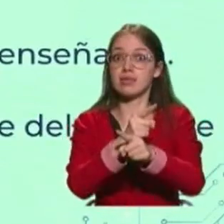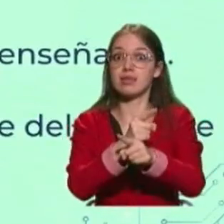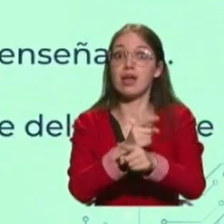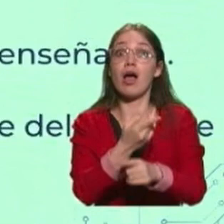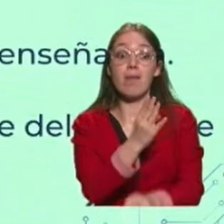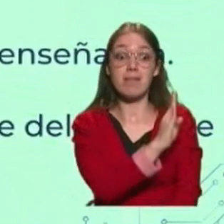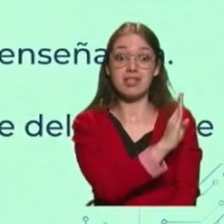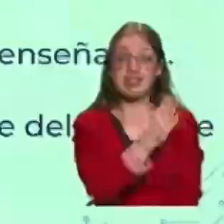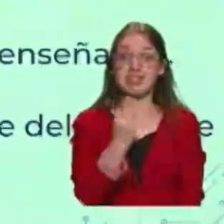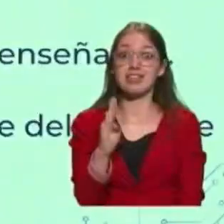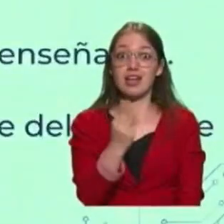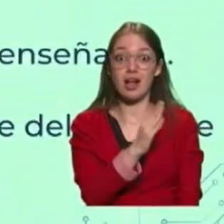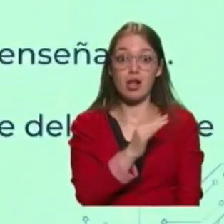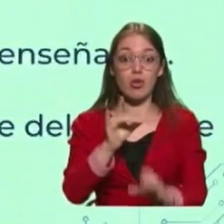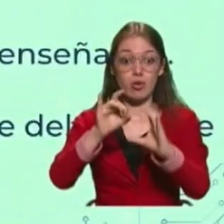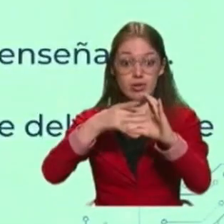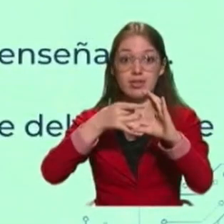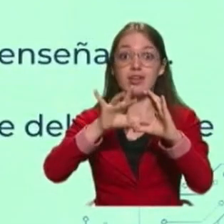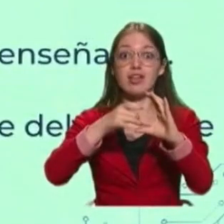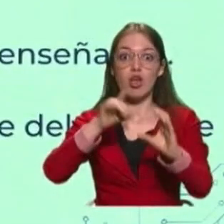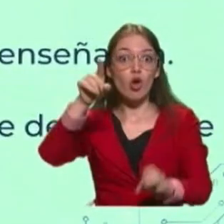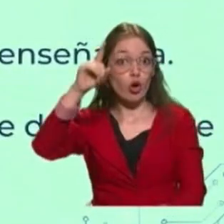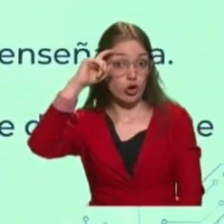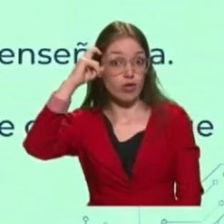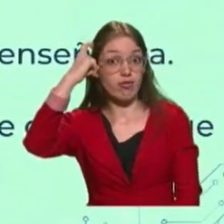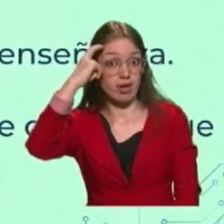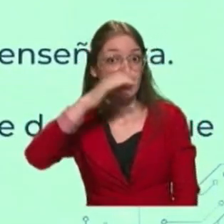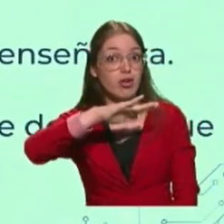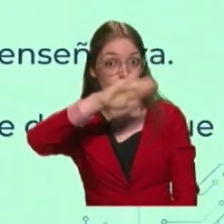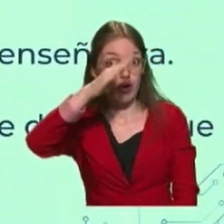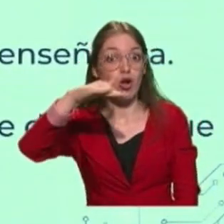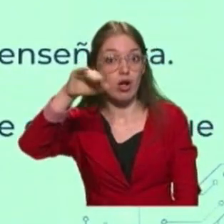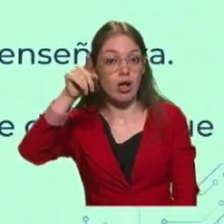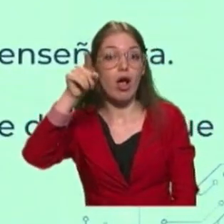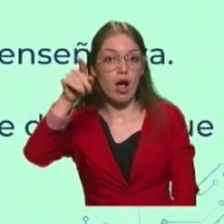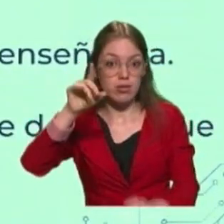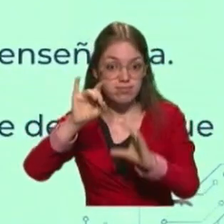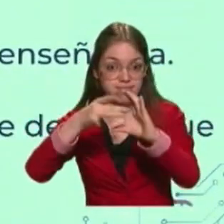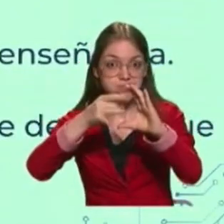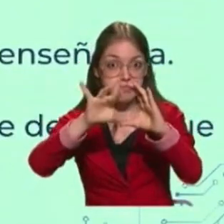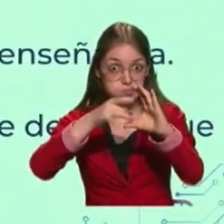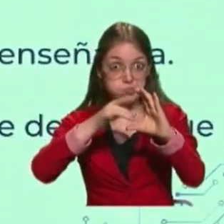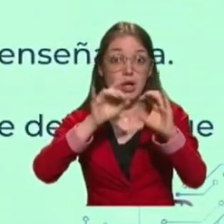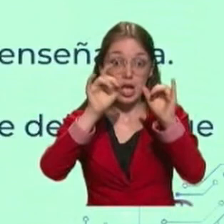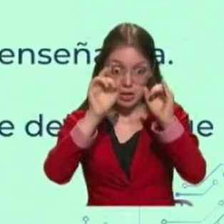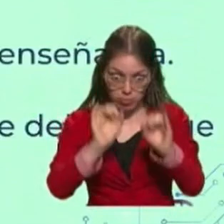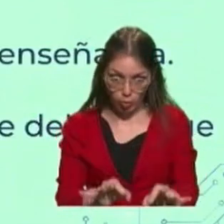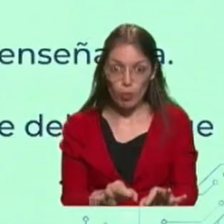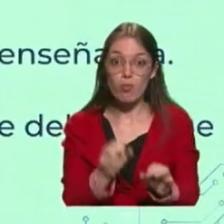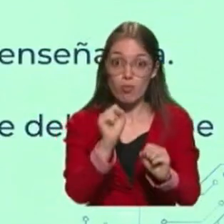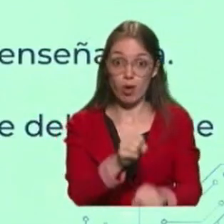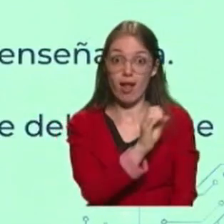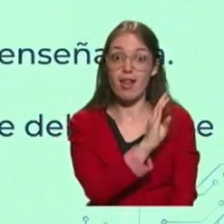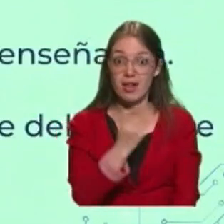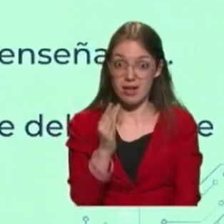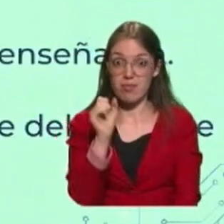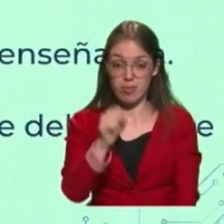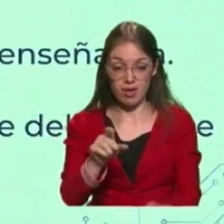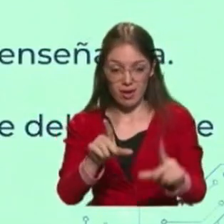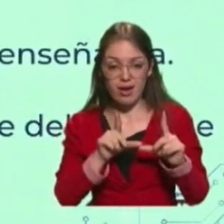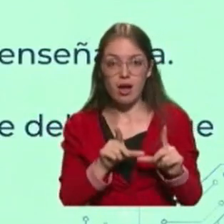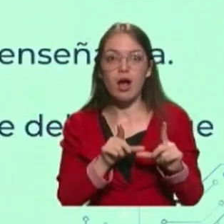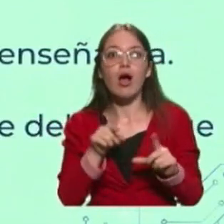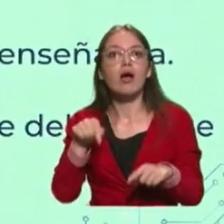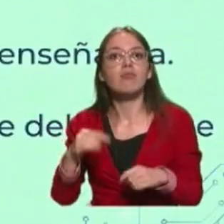digital ofertado por la gobernación de antioquia fue creado 100% en el municipio de envigado y tenemos también pues los